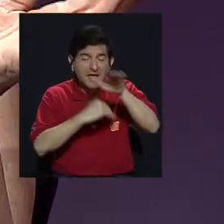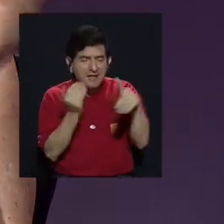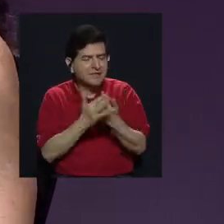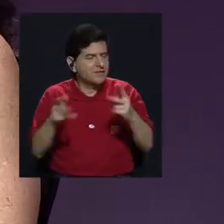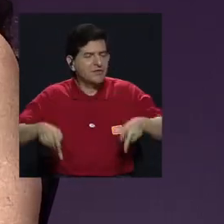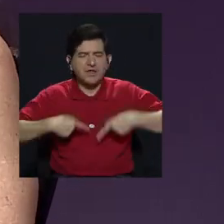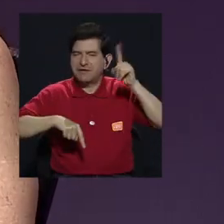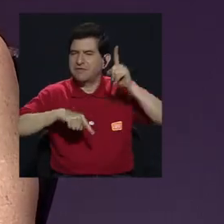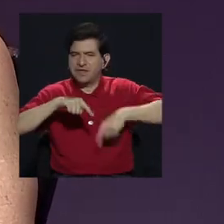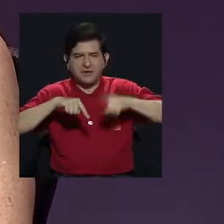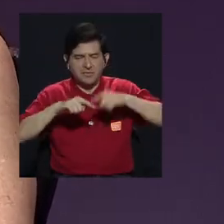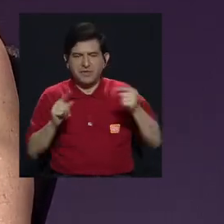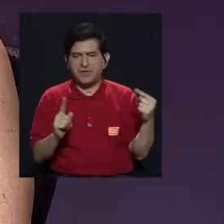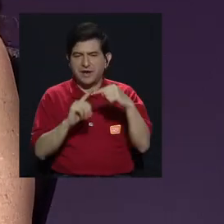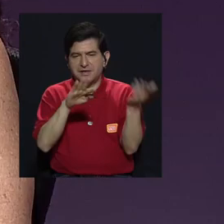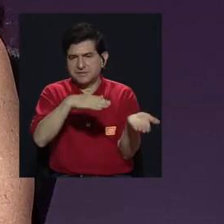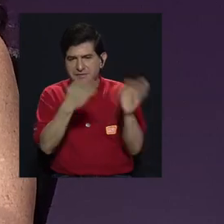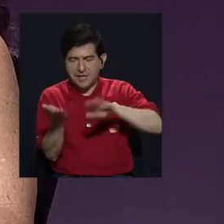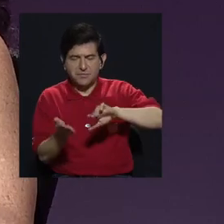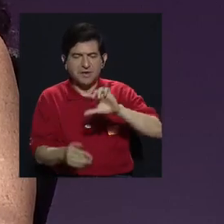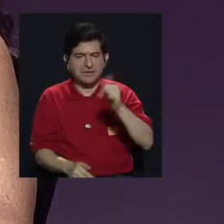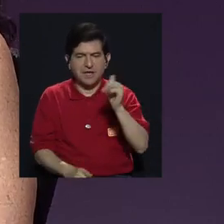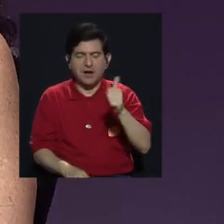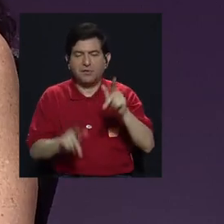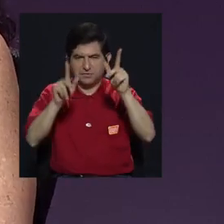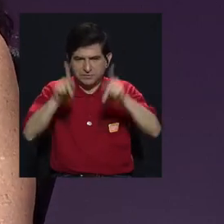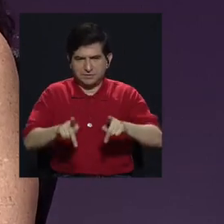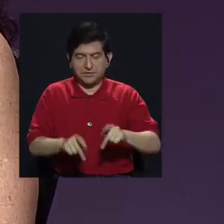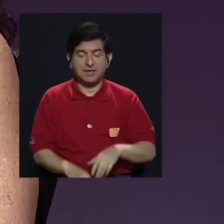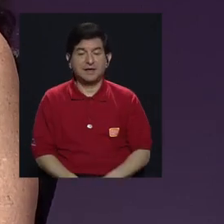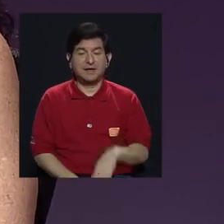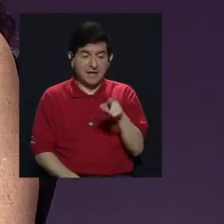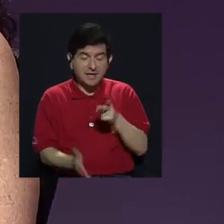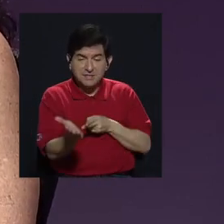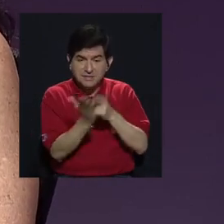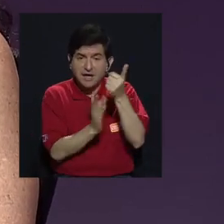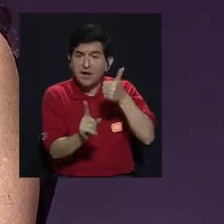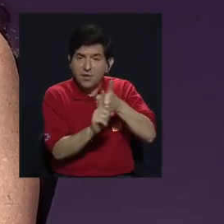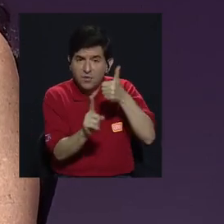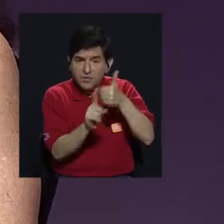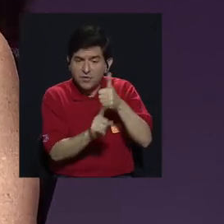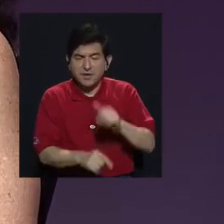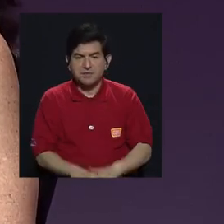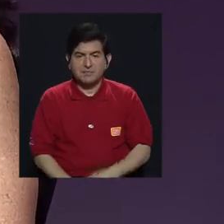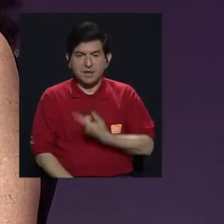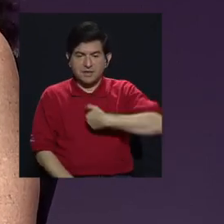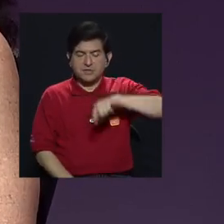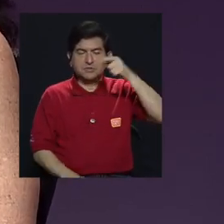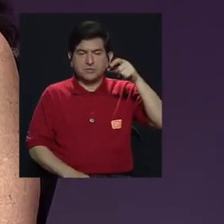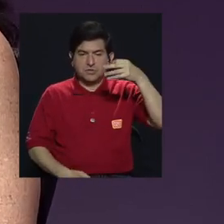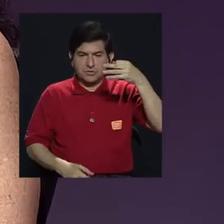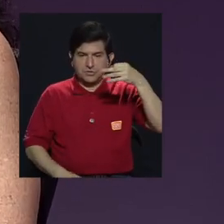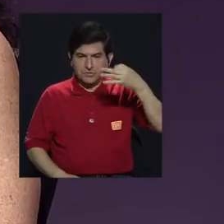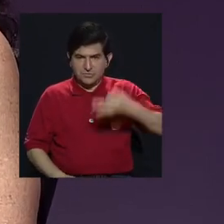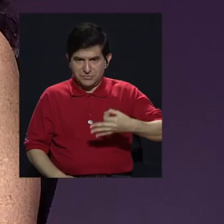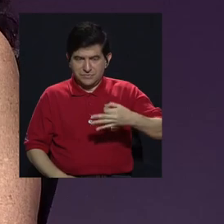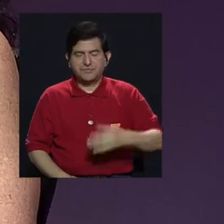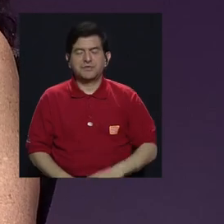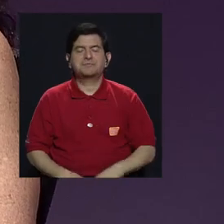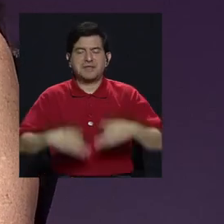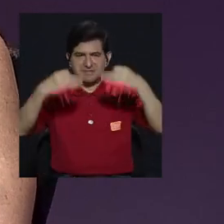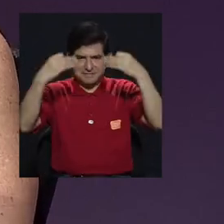que la muerte nos separe hacia otra persona, esa misma honestidad nos haría tomar una decisión distinta en la